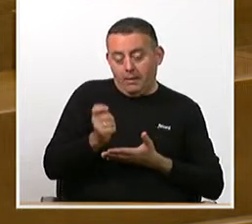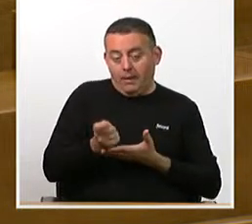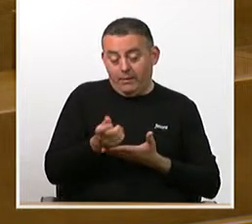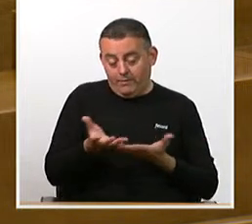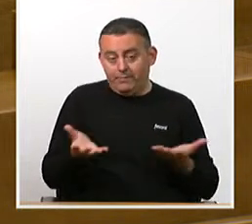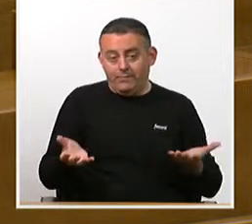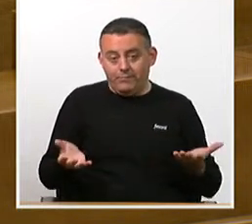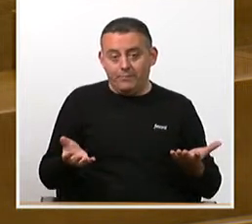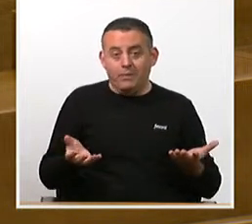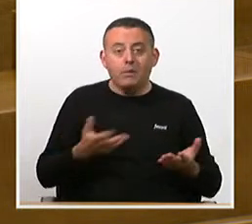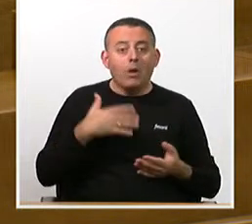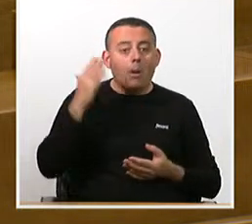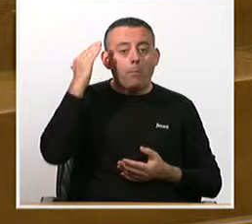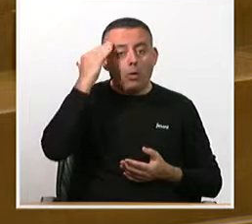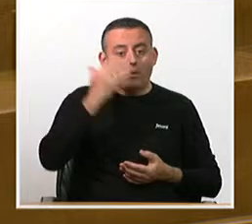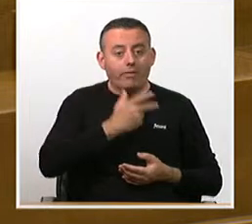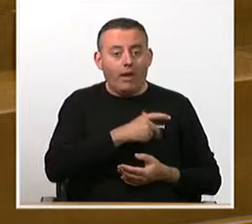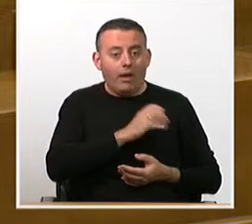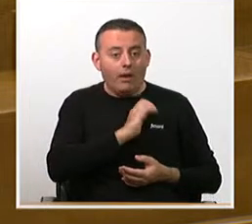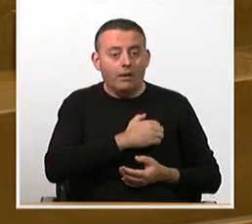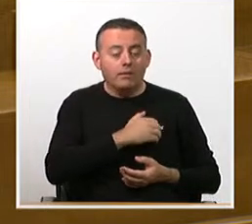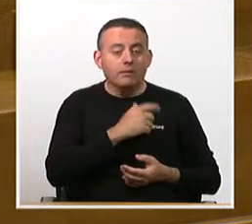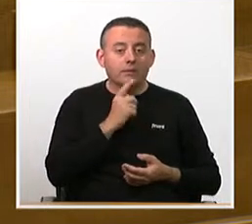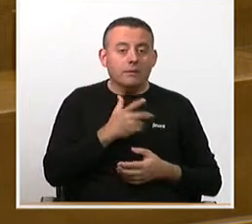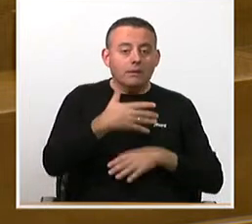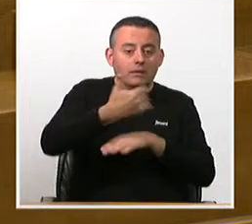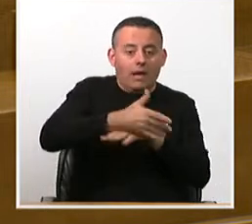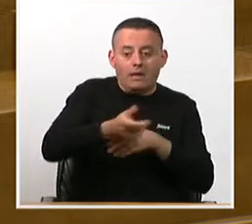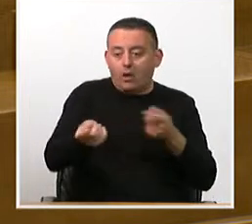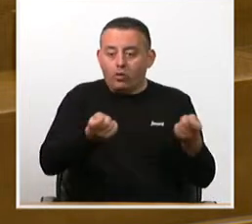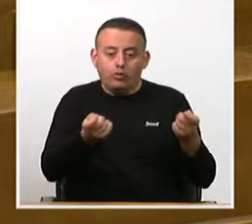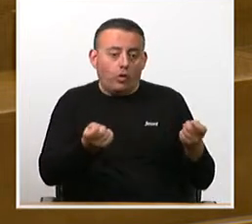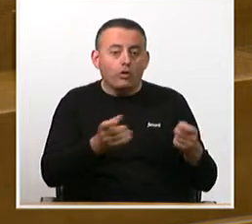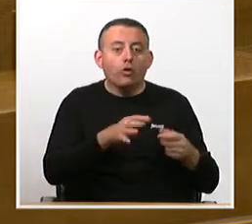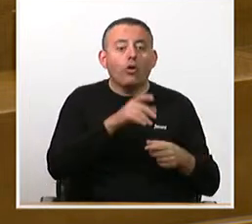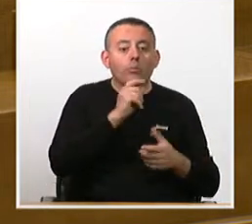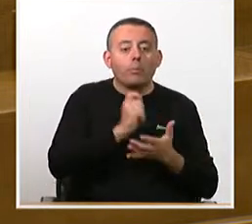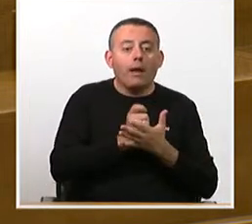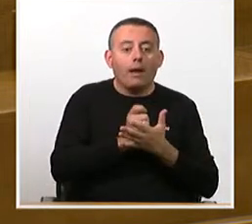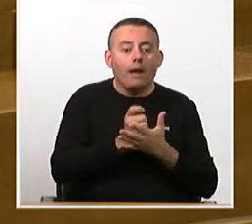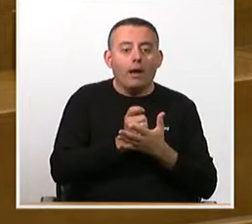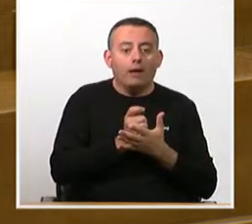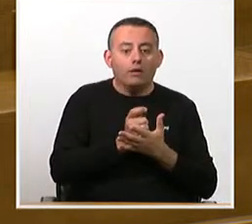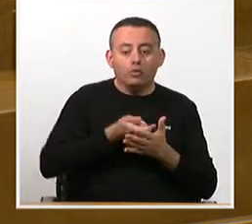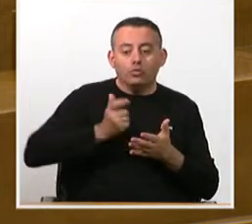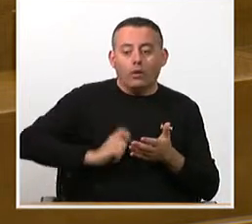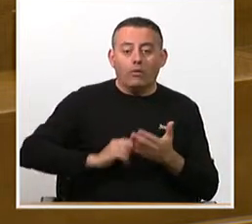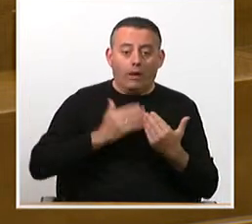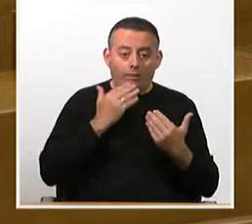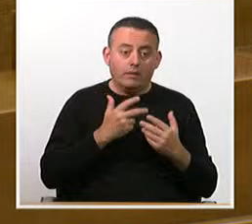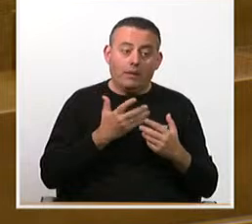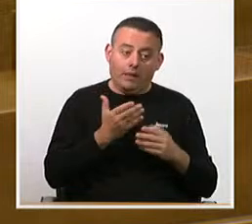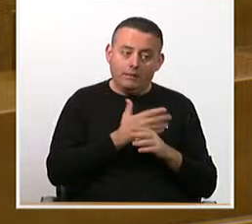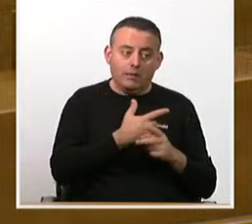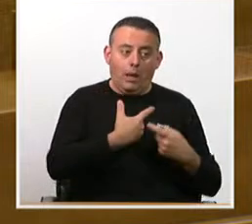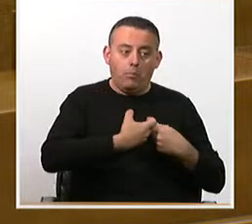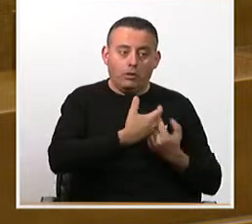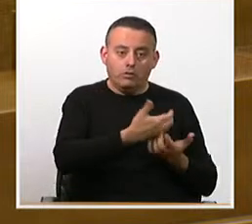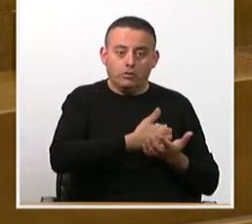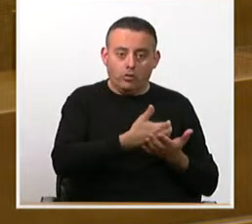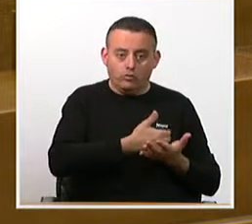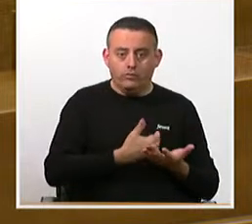personal sar una s que sig igual y es lo que Gar la sanit